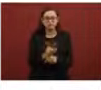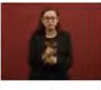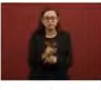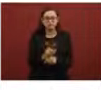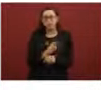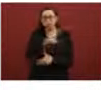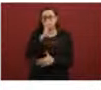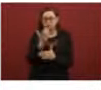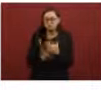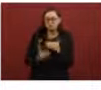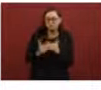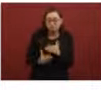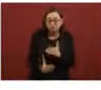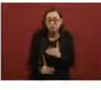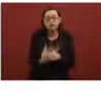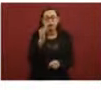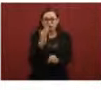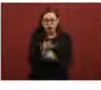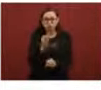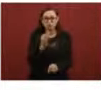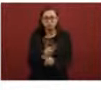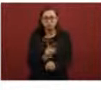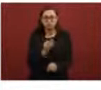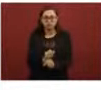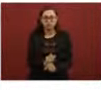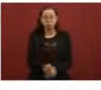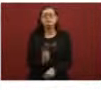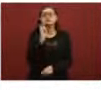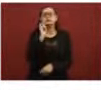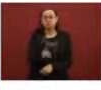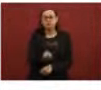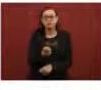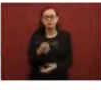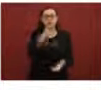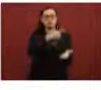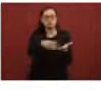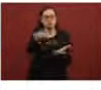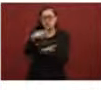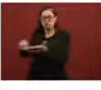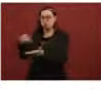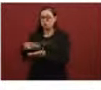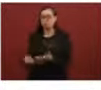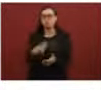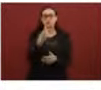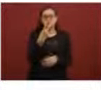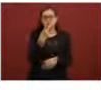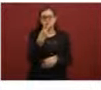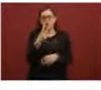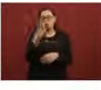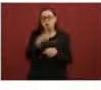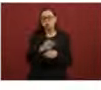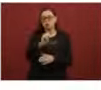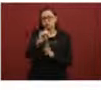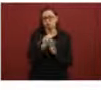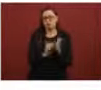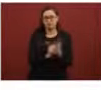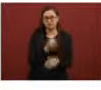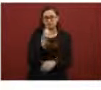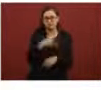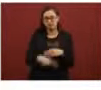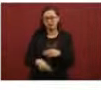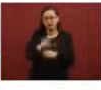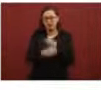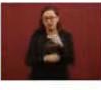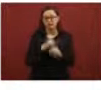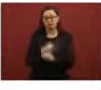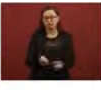está en acción para garantizar el abasto de medicamentos del segundo semestre de este año. Cabe mencionar que